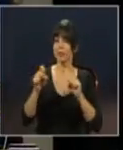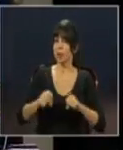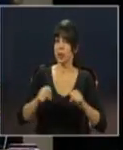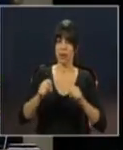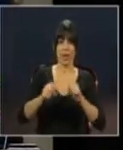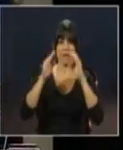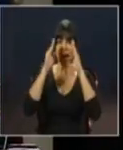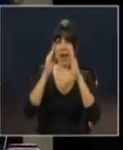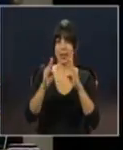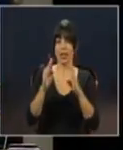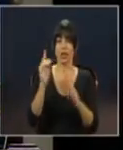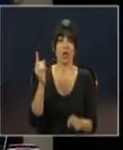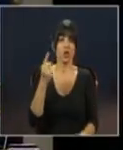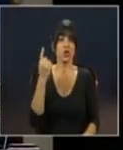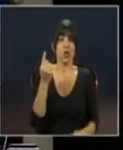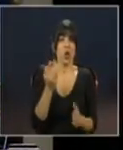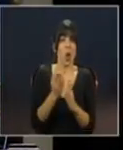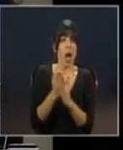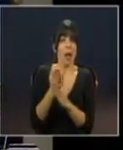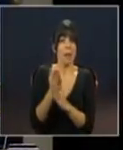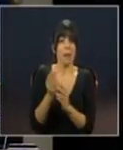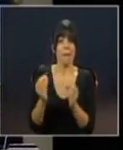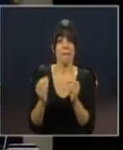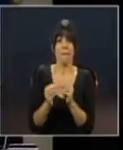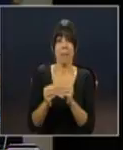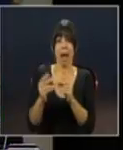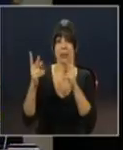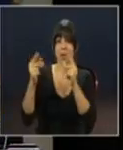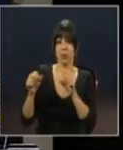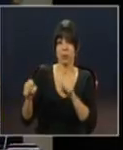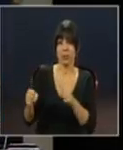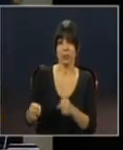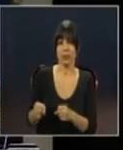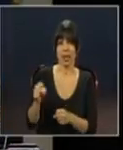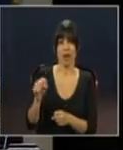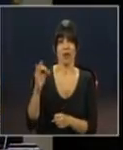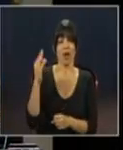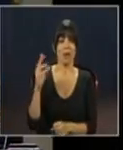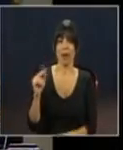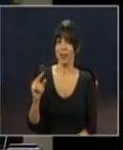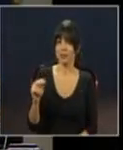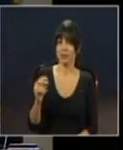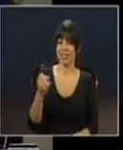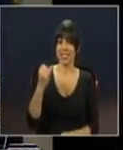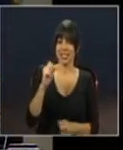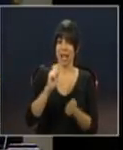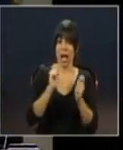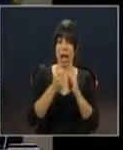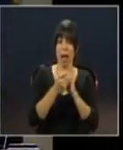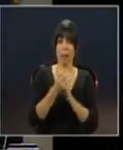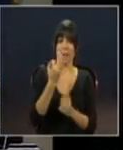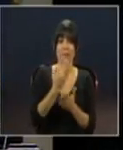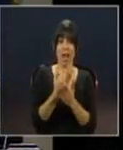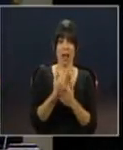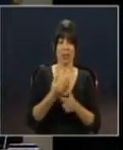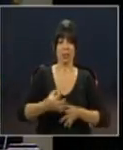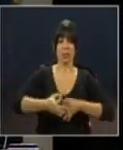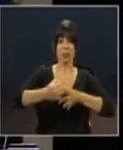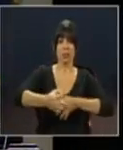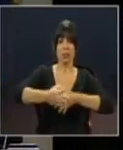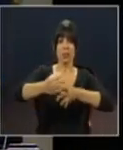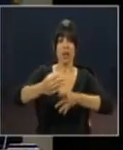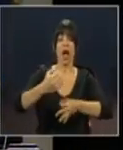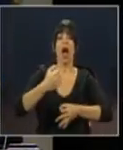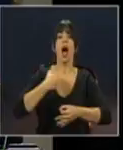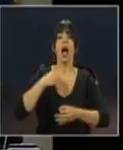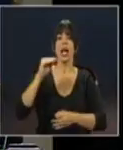atender únicamente mediante más recortes al presupuesto. La postergación de la reforma fiscal traería consigo el aumento